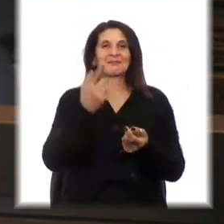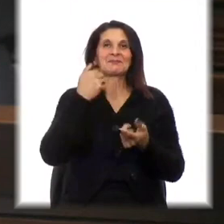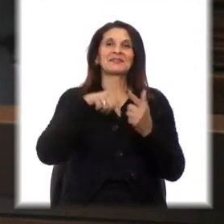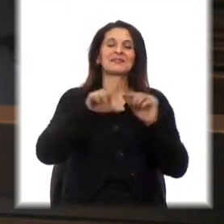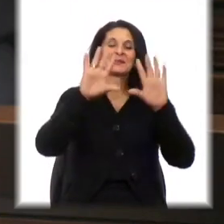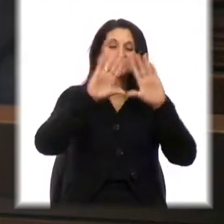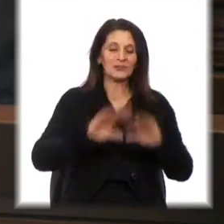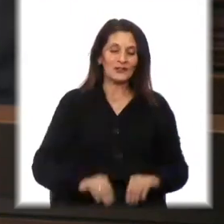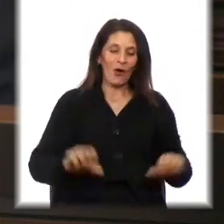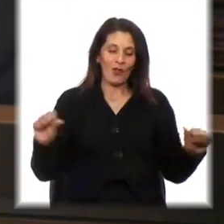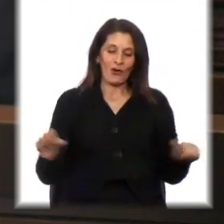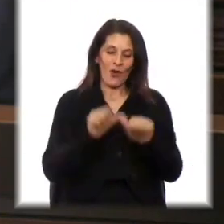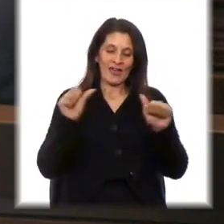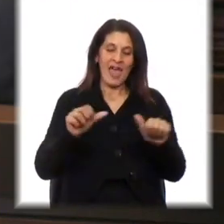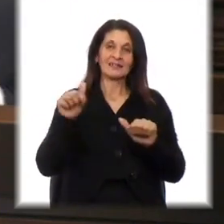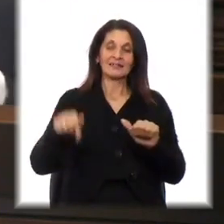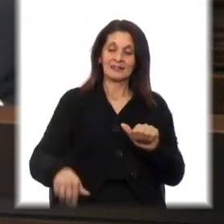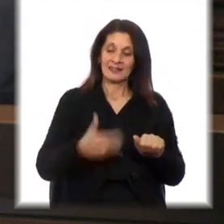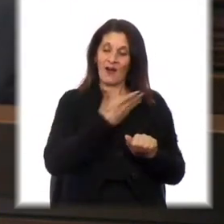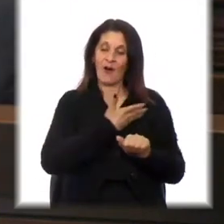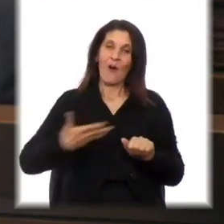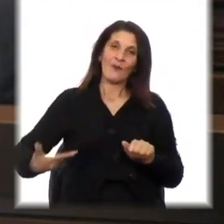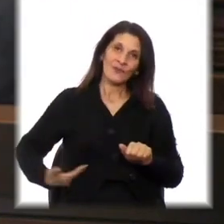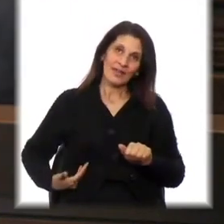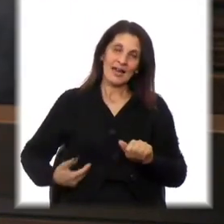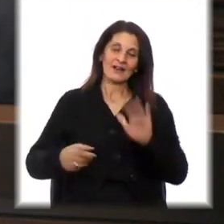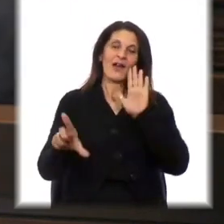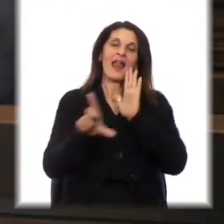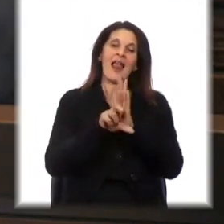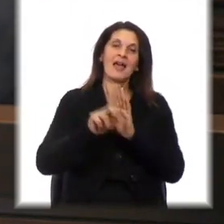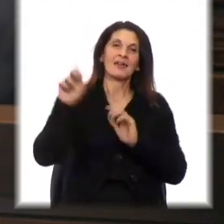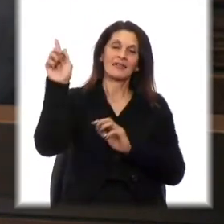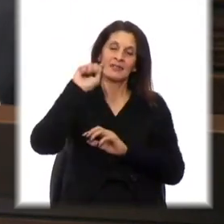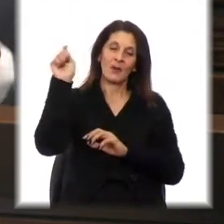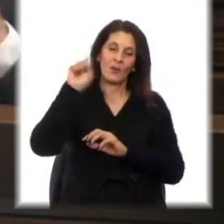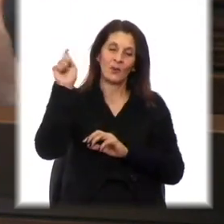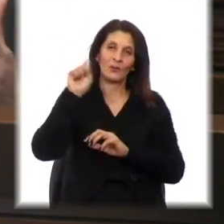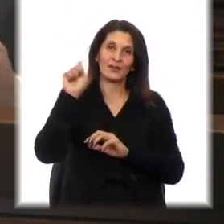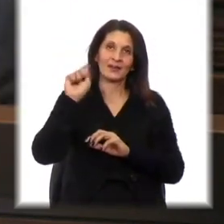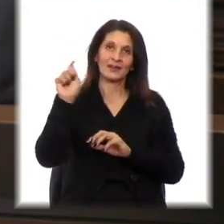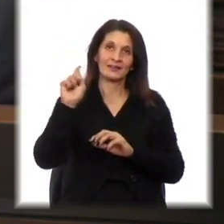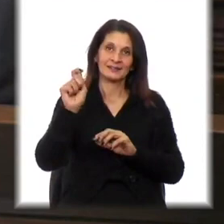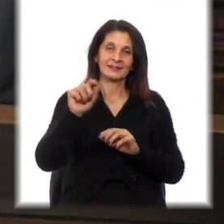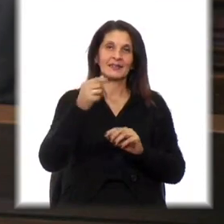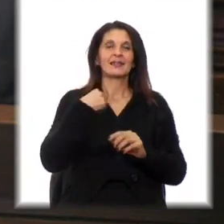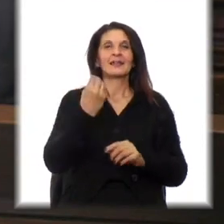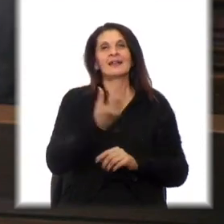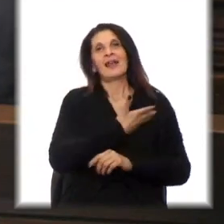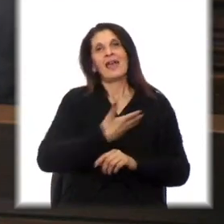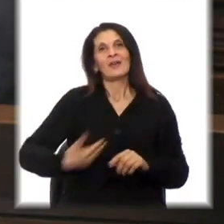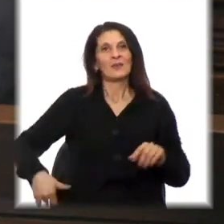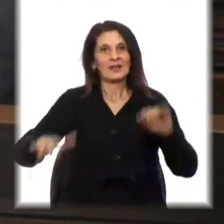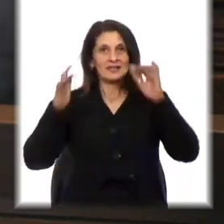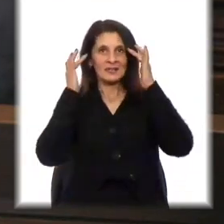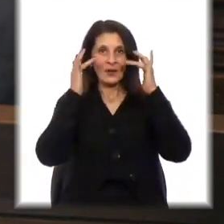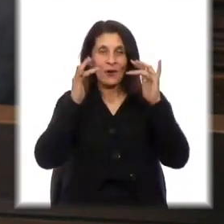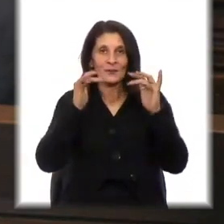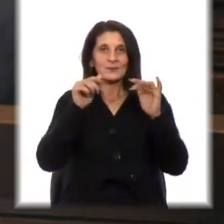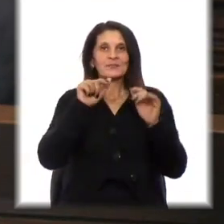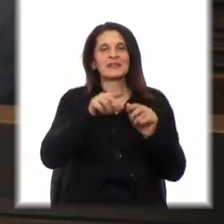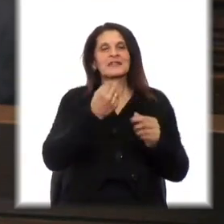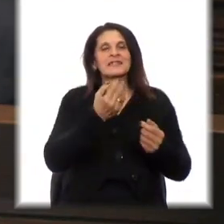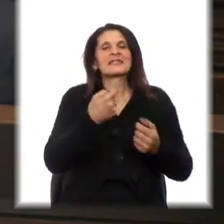todo lo que está haciendo este gobierno en el marco de la ley de urgente consideración para reformar la educación pública tiende a su